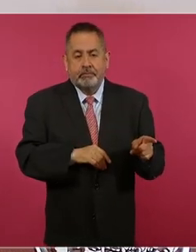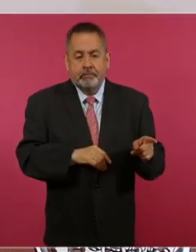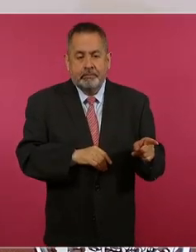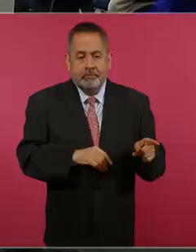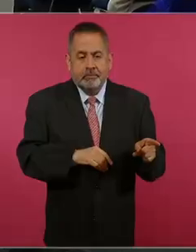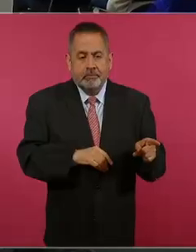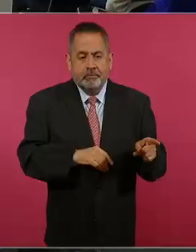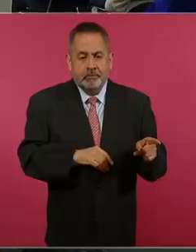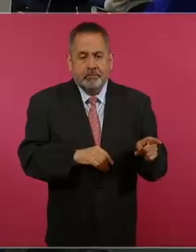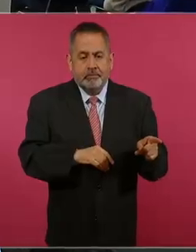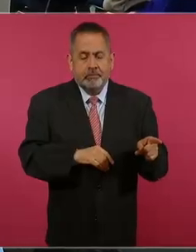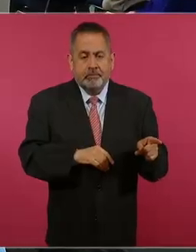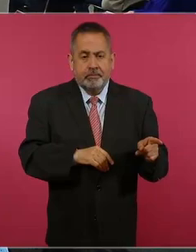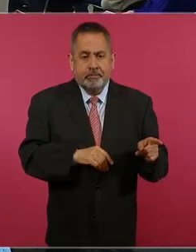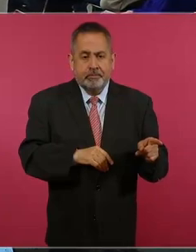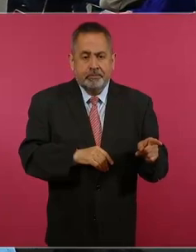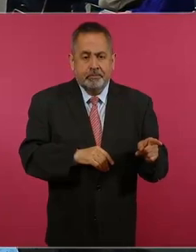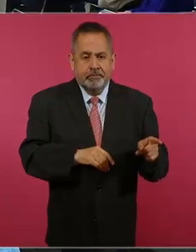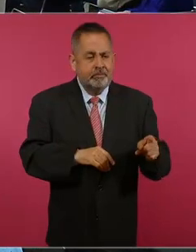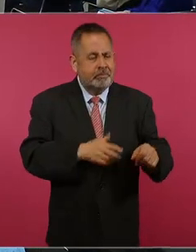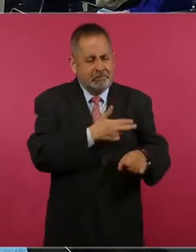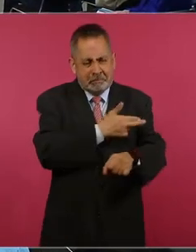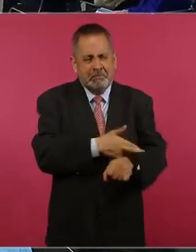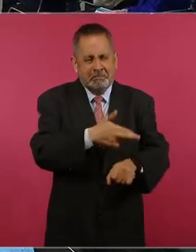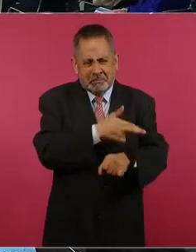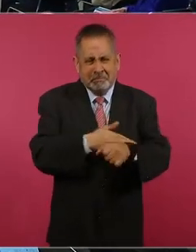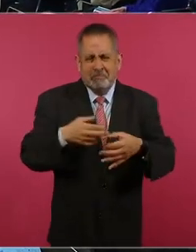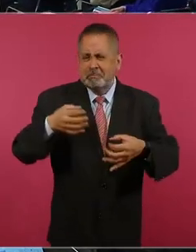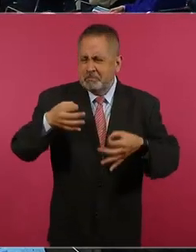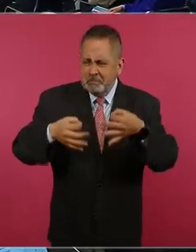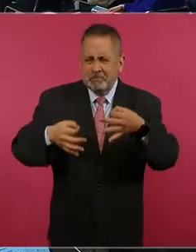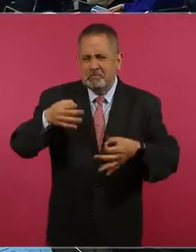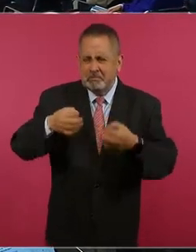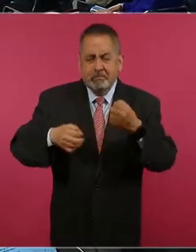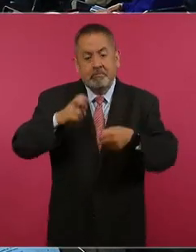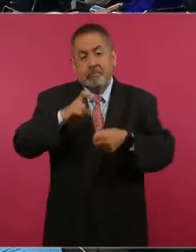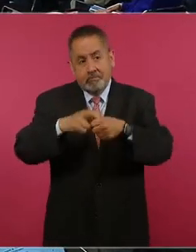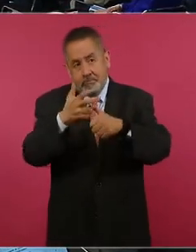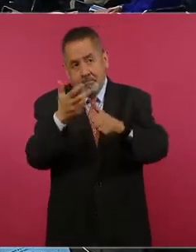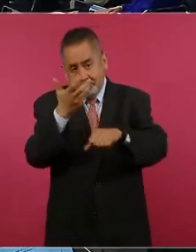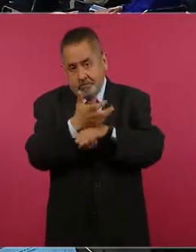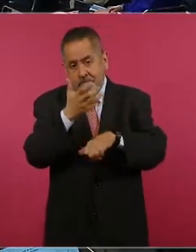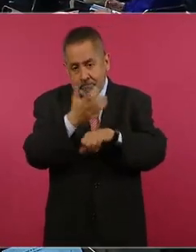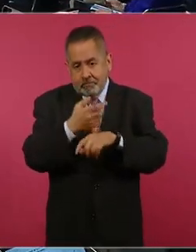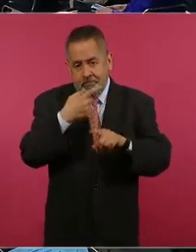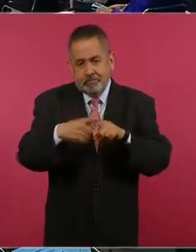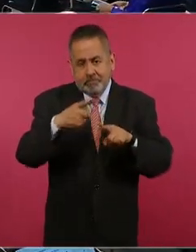en procesos legales, judiciales en Estados Unidos.